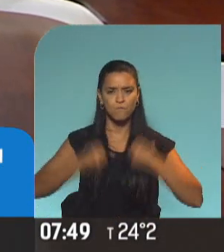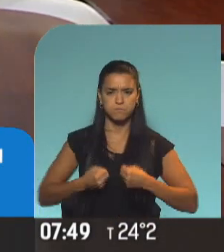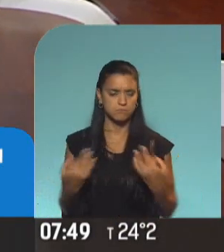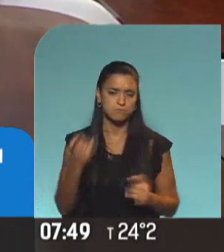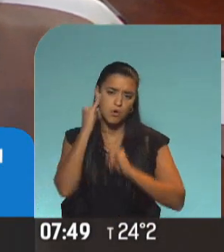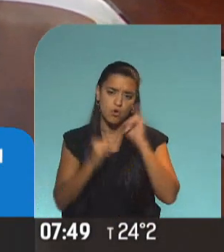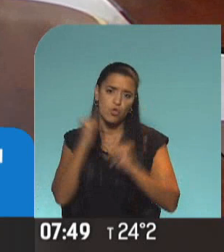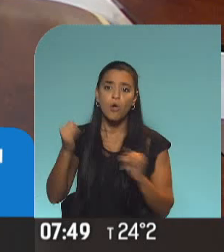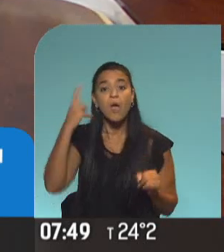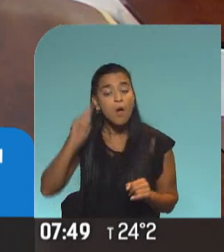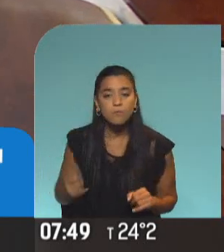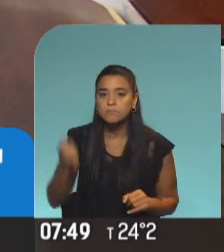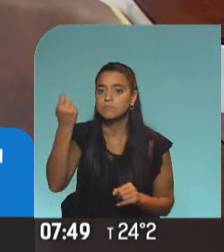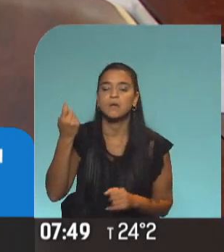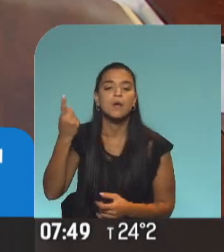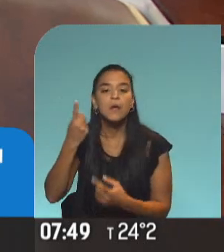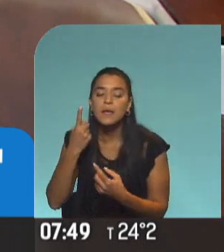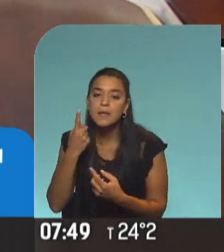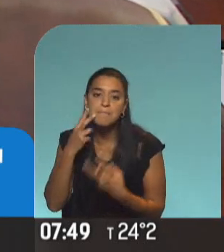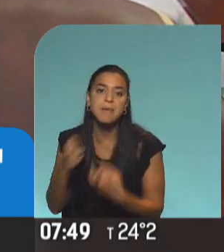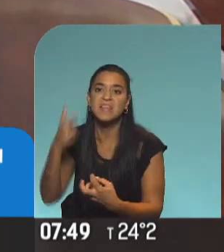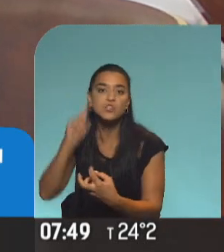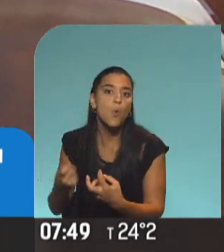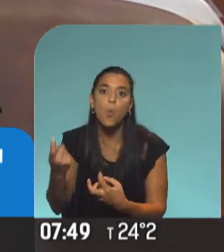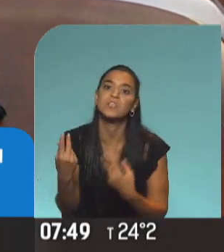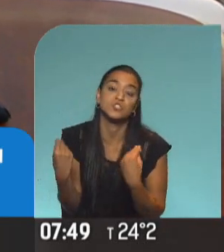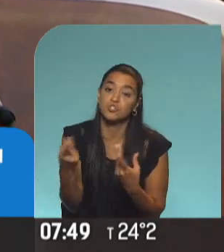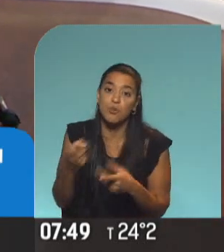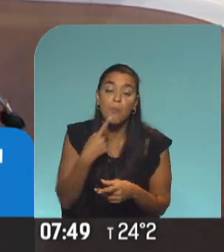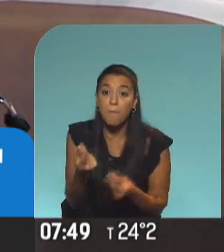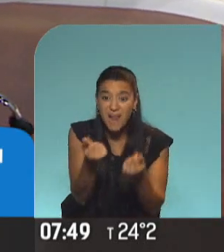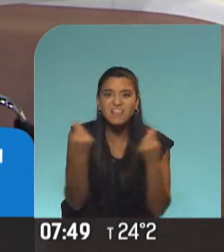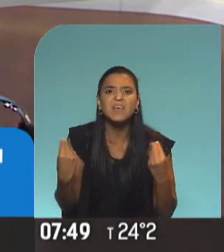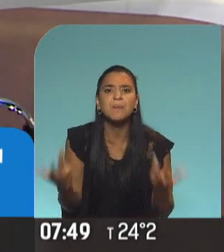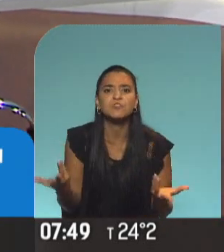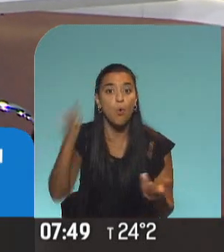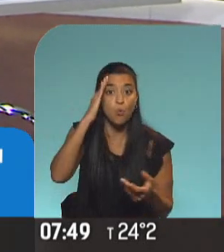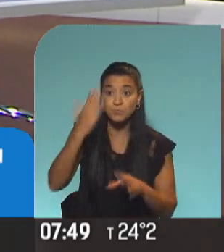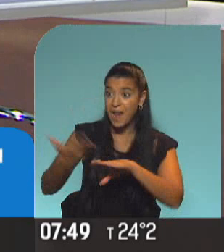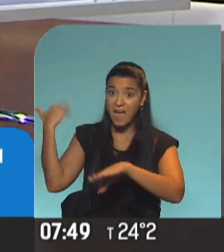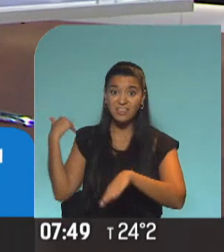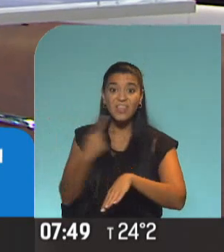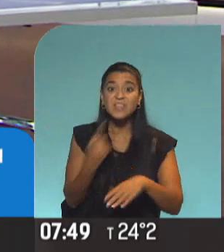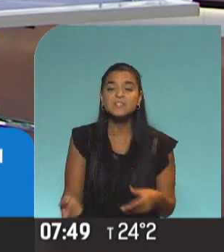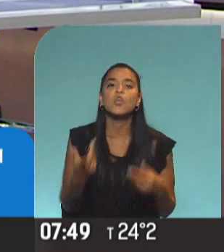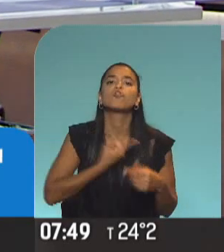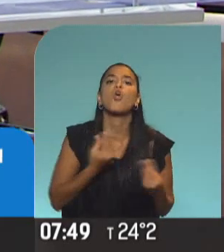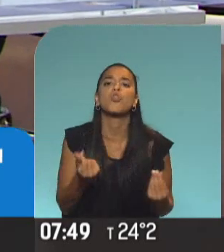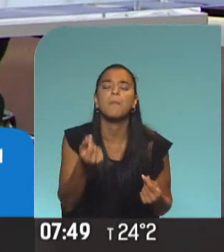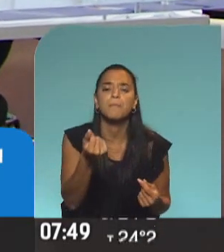hecho, planteó una querella criminal para observar qué se hizo con esa plata, porque esa plata, como dijo Martín Guzmán, nadie sabe dónde está.